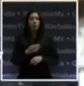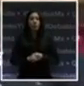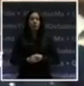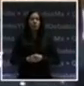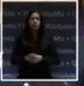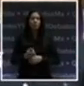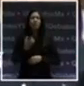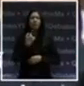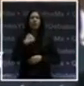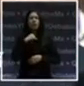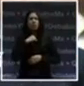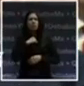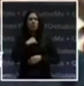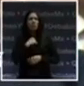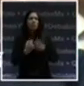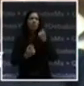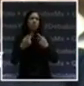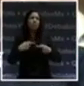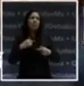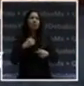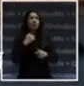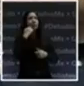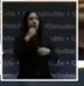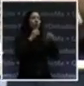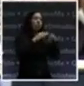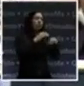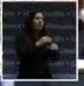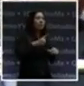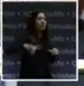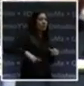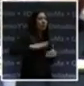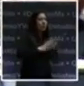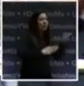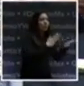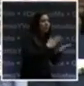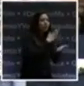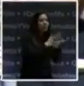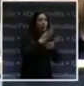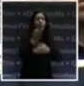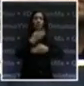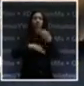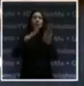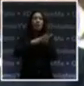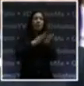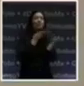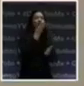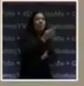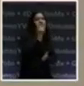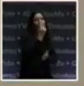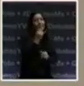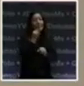va por gusto a una oficina pública y por eso todos tus trámites tienen que ser por